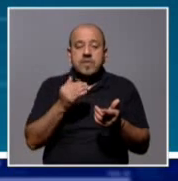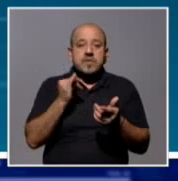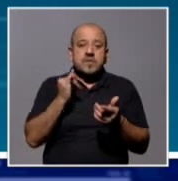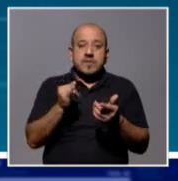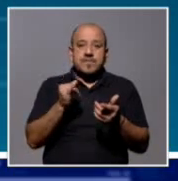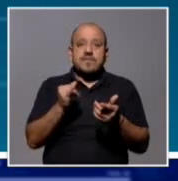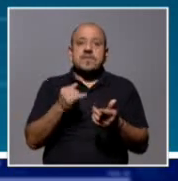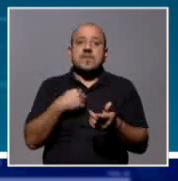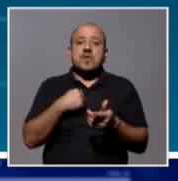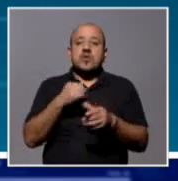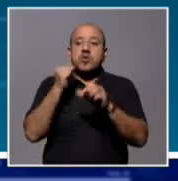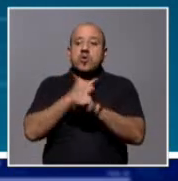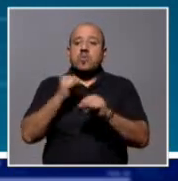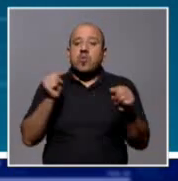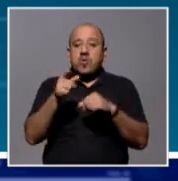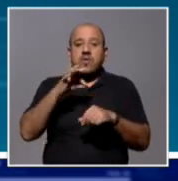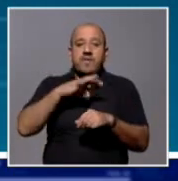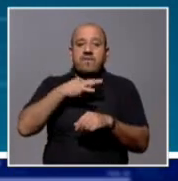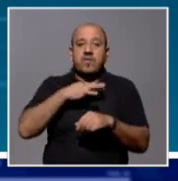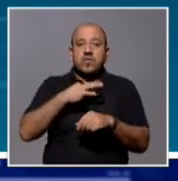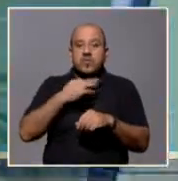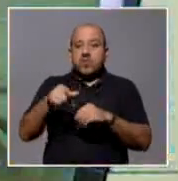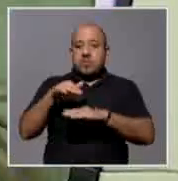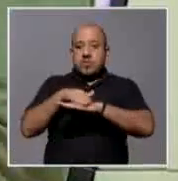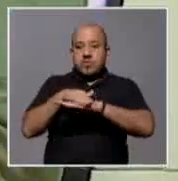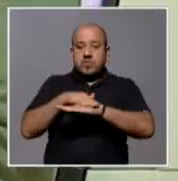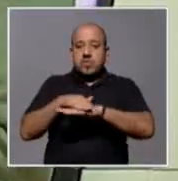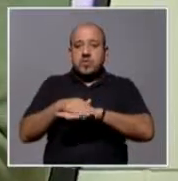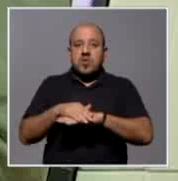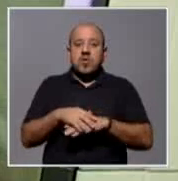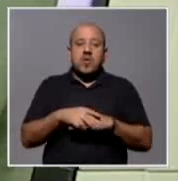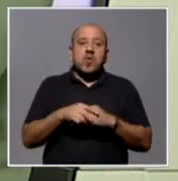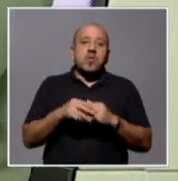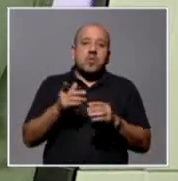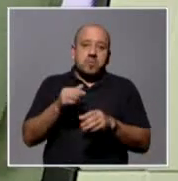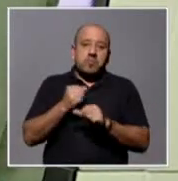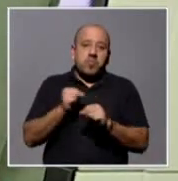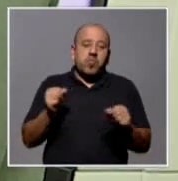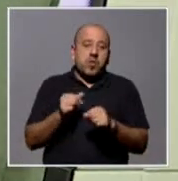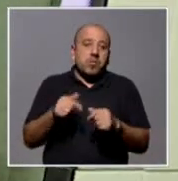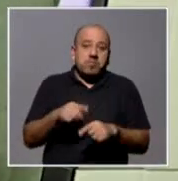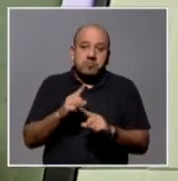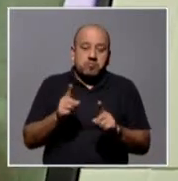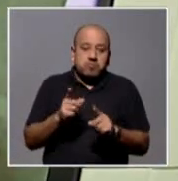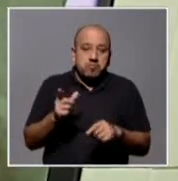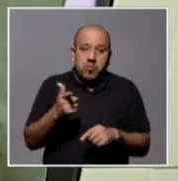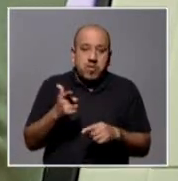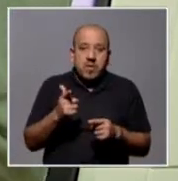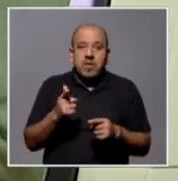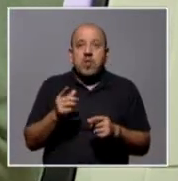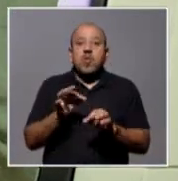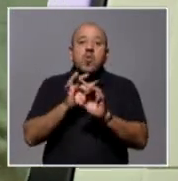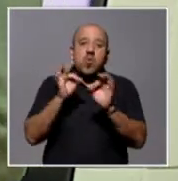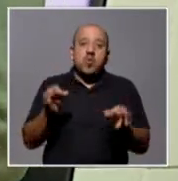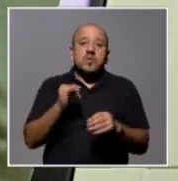que yo puedo detectar el virus en una superficie, ¿sí? O un resto del virus, puede no estar funcional o